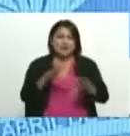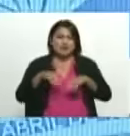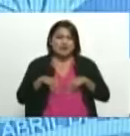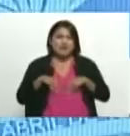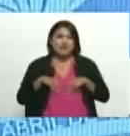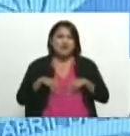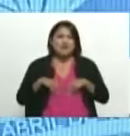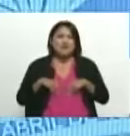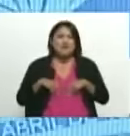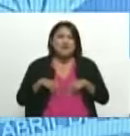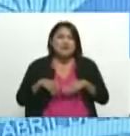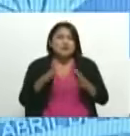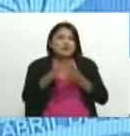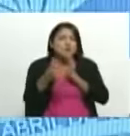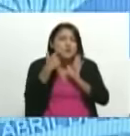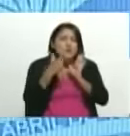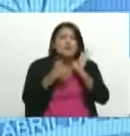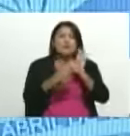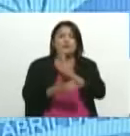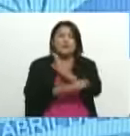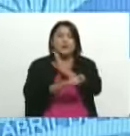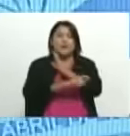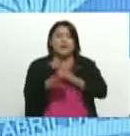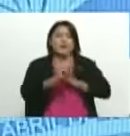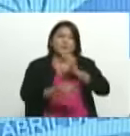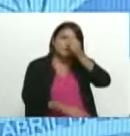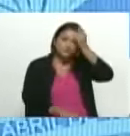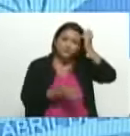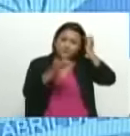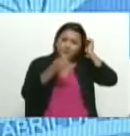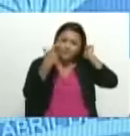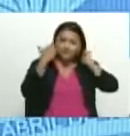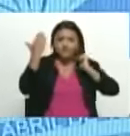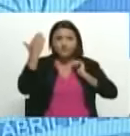nombre con un fraude. Y declaró esto, miren.